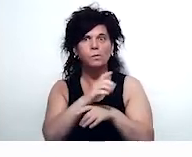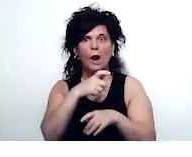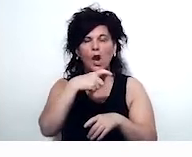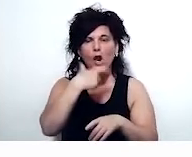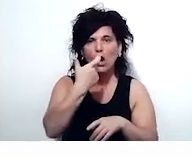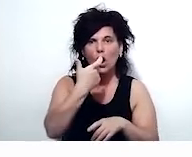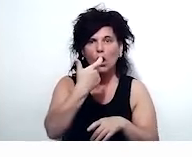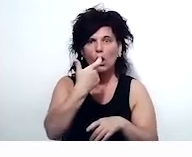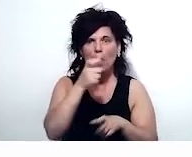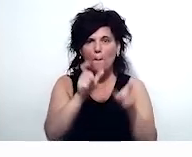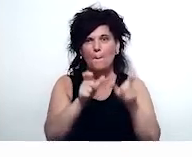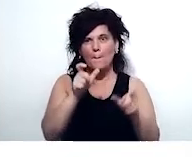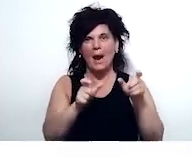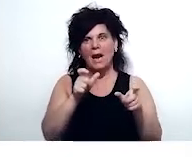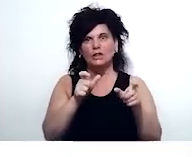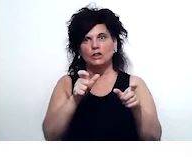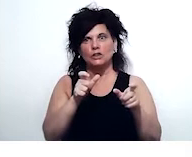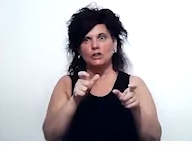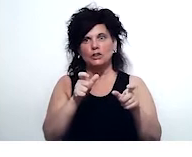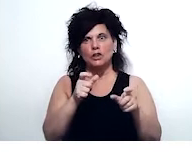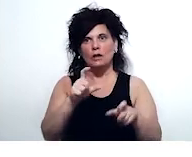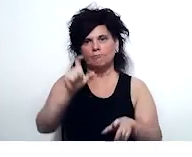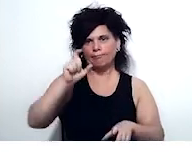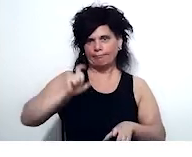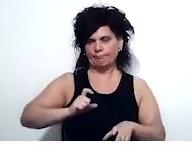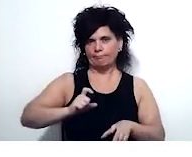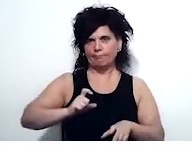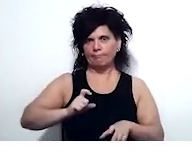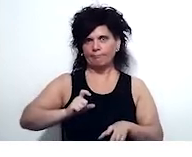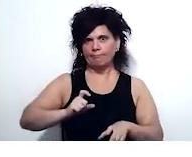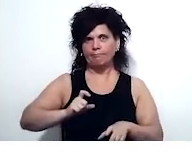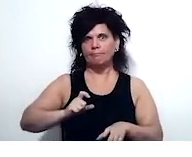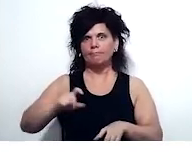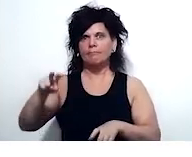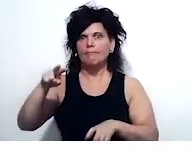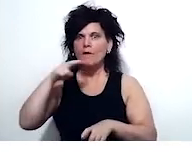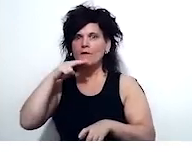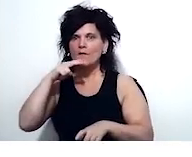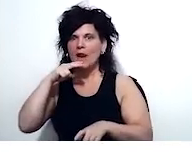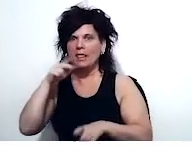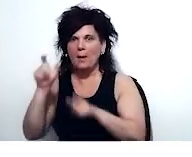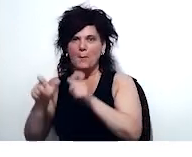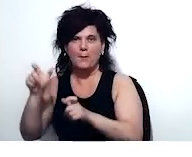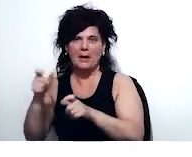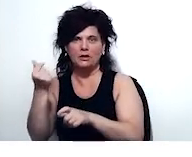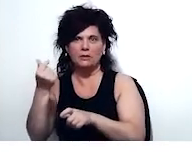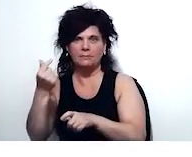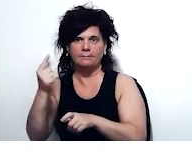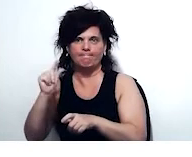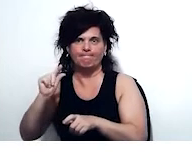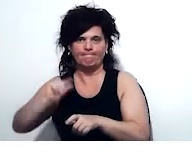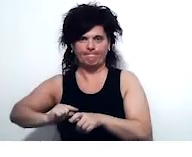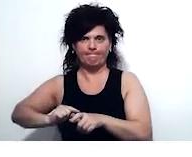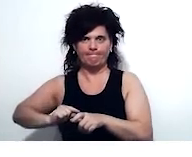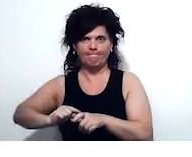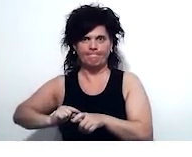el verdecito, quintil 1, que es la gente menos pudiente, los hogares menos pudientes. Fíjense, en Argentina, en relación al acceso a computadoras